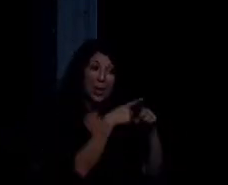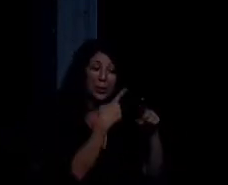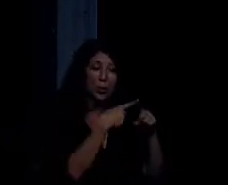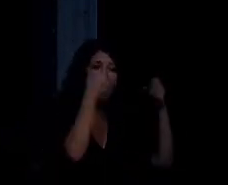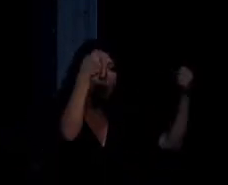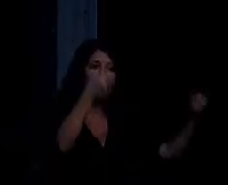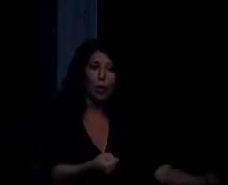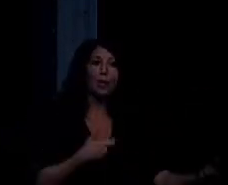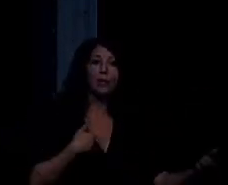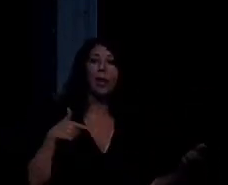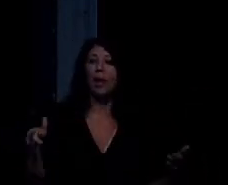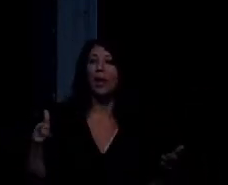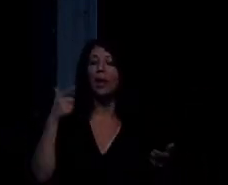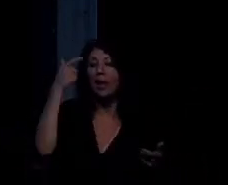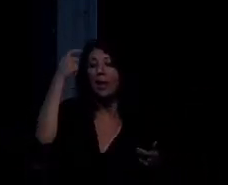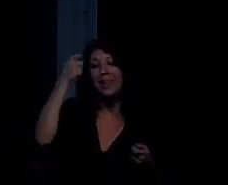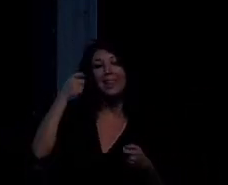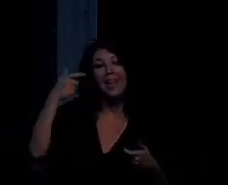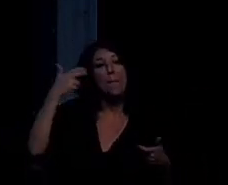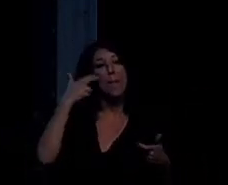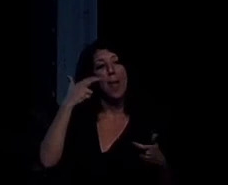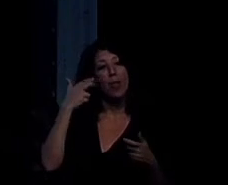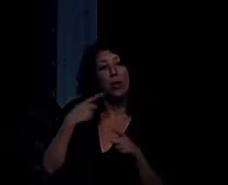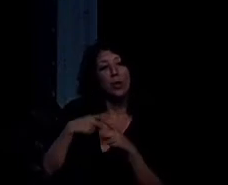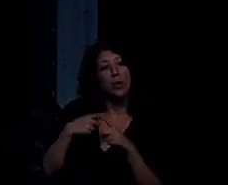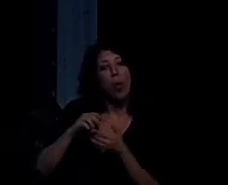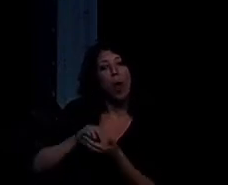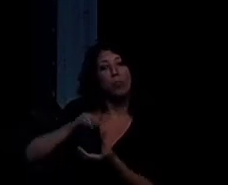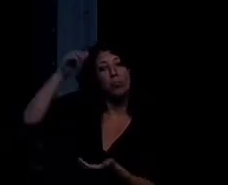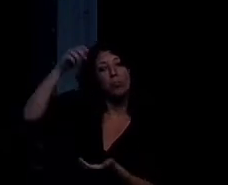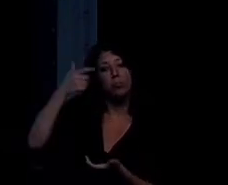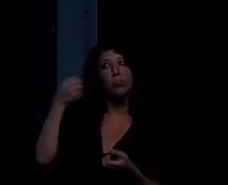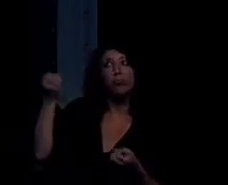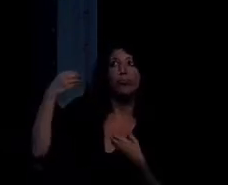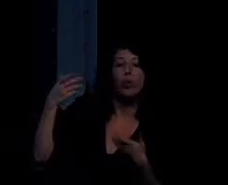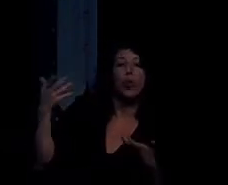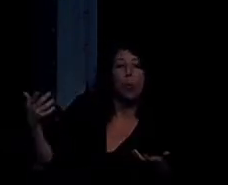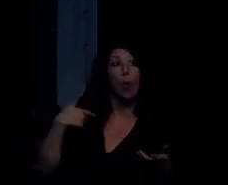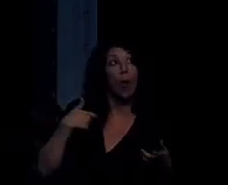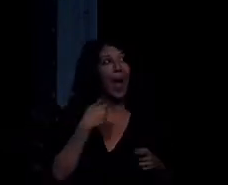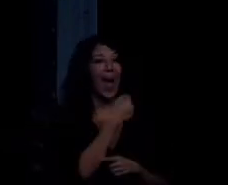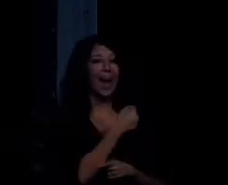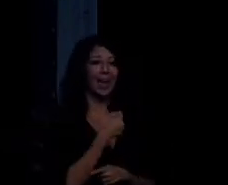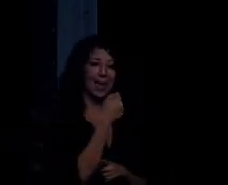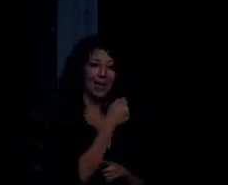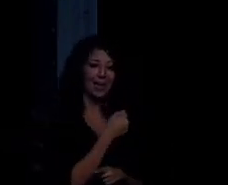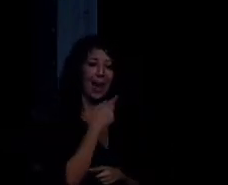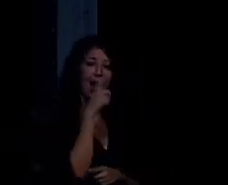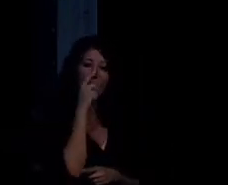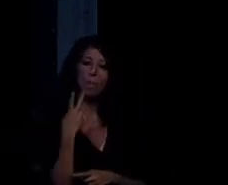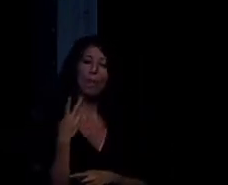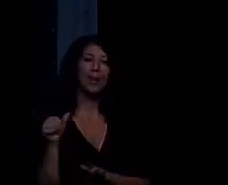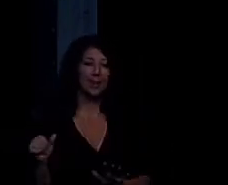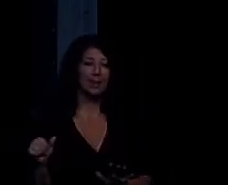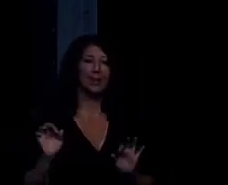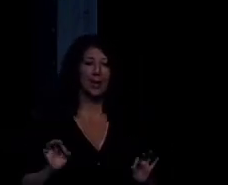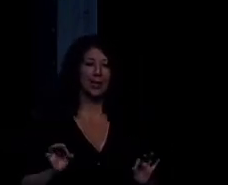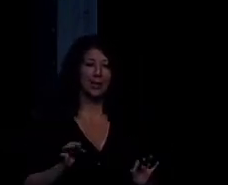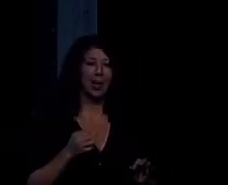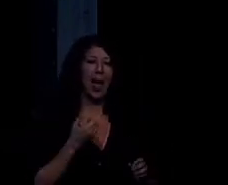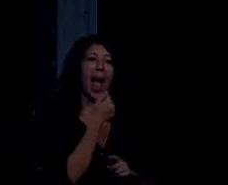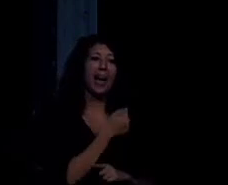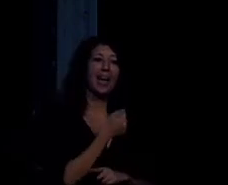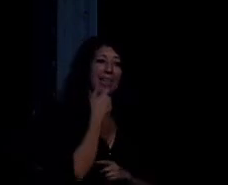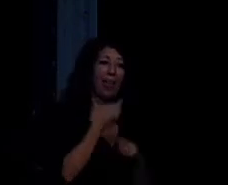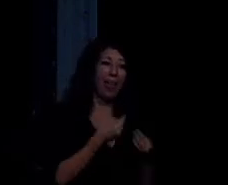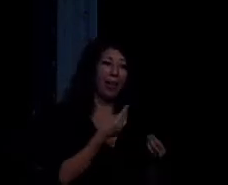le pregunto cuál es el relato que ha construido su terror sexual y me dice que es Alcácer, ¿no? Y que, claro, a mí esto me impacta porque tiene 26 años, Alcácer ha sucedido hace